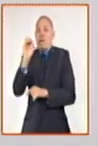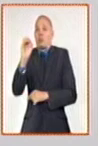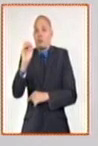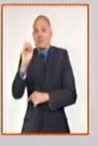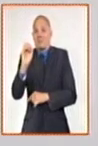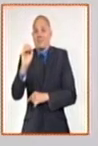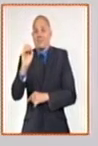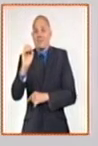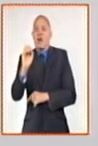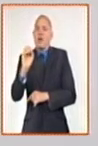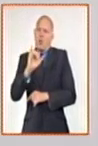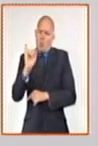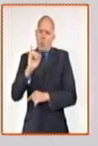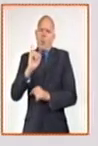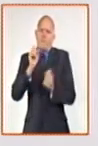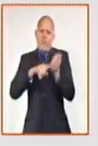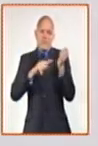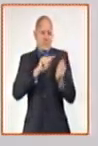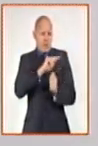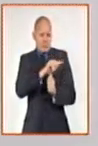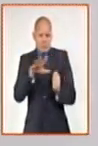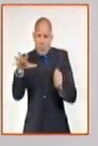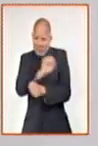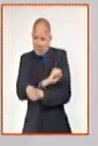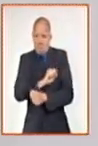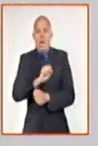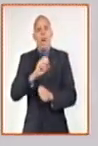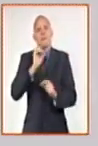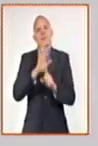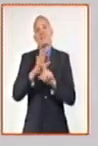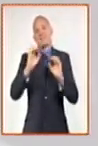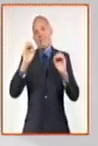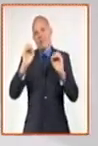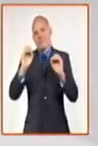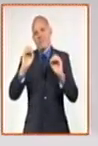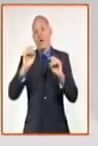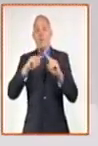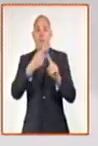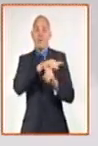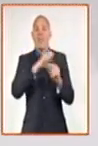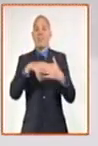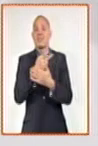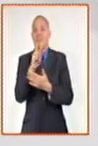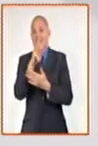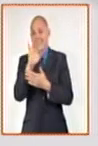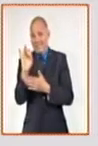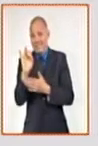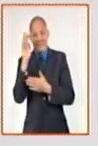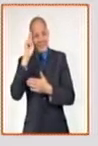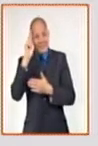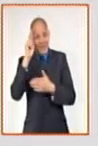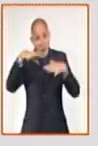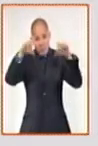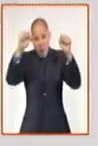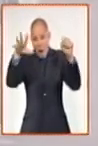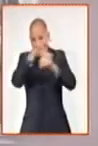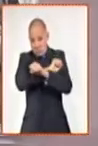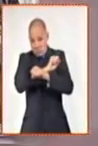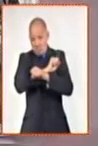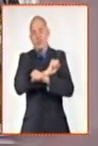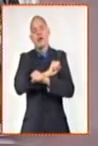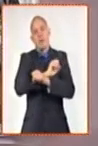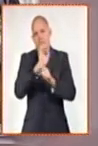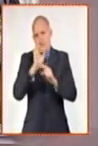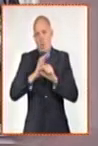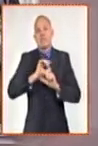un cero total y a partir de ahí se fue recuperando el sistema eléctrico. Y ya el avance que ha tenido la provincia de